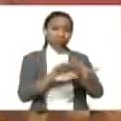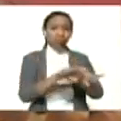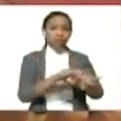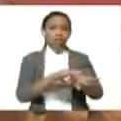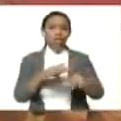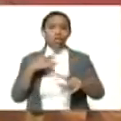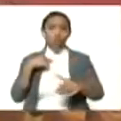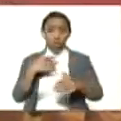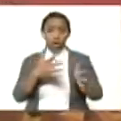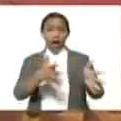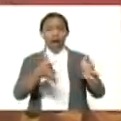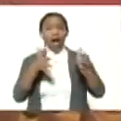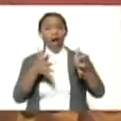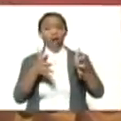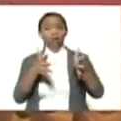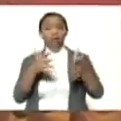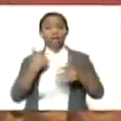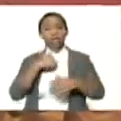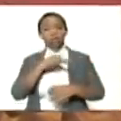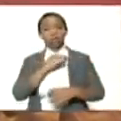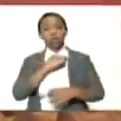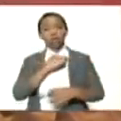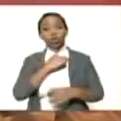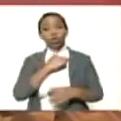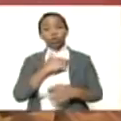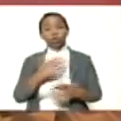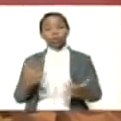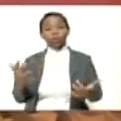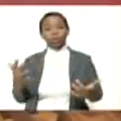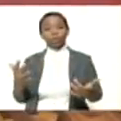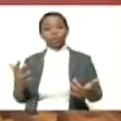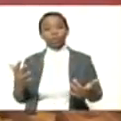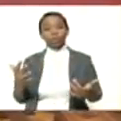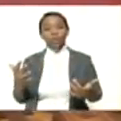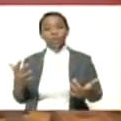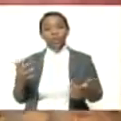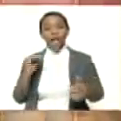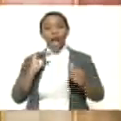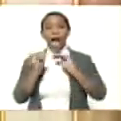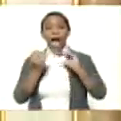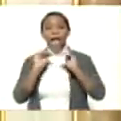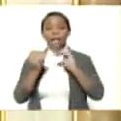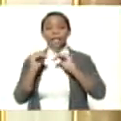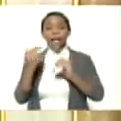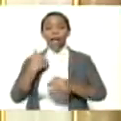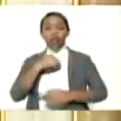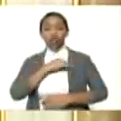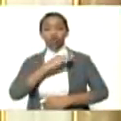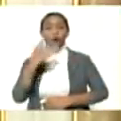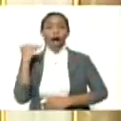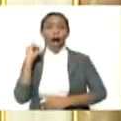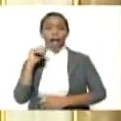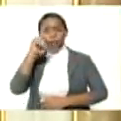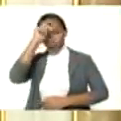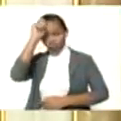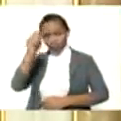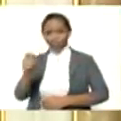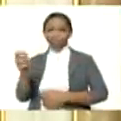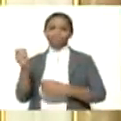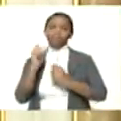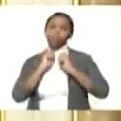Nos habían ganado y nosotros, con la ética que nos caracteriza, reconocimos nuestra